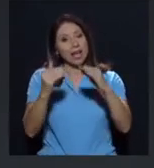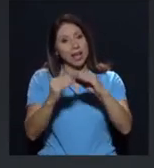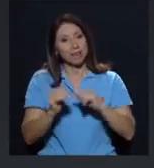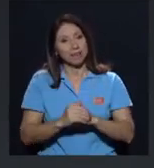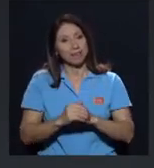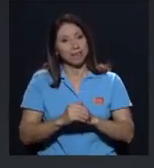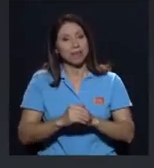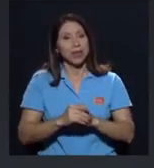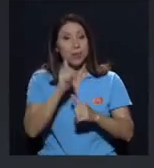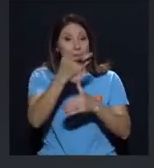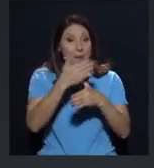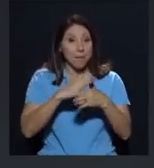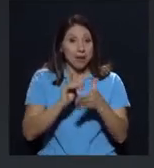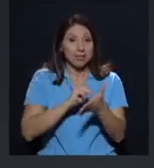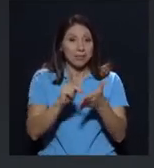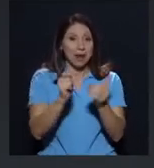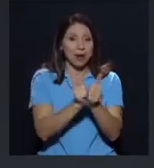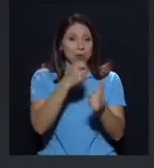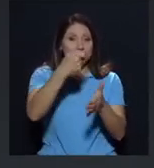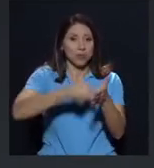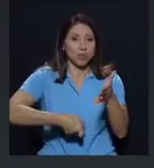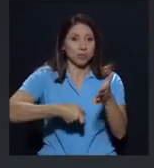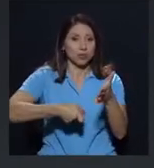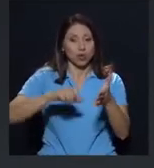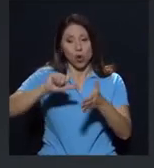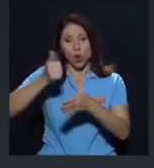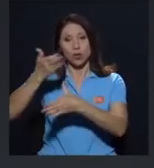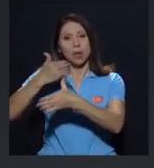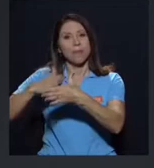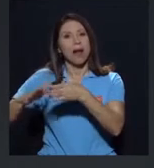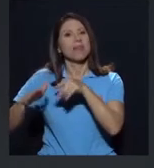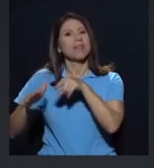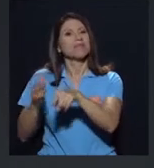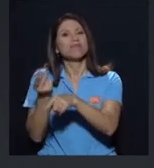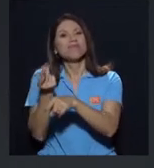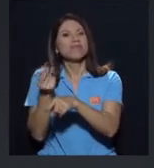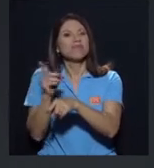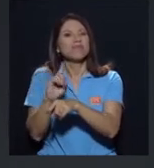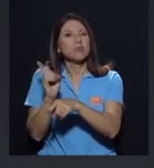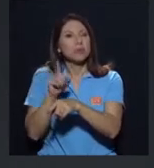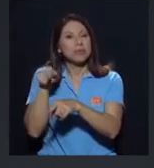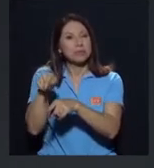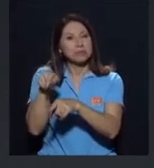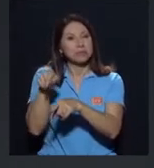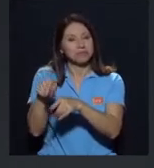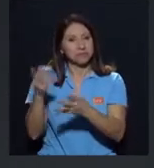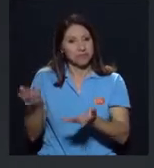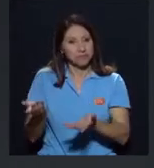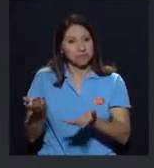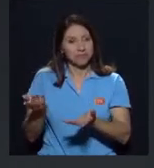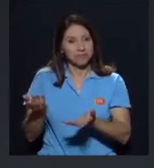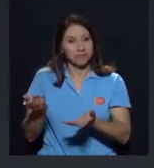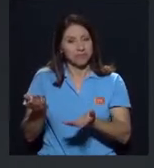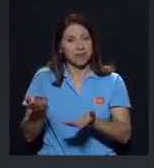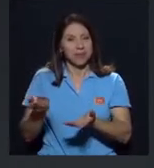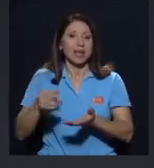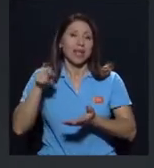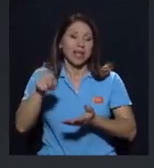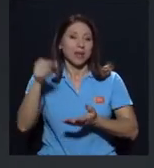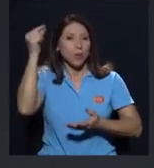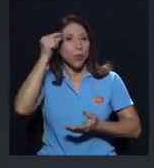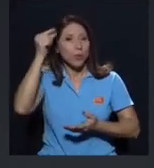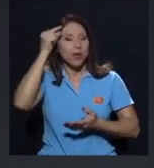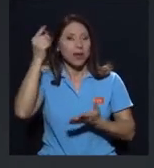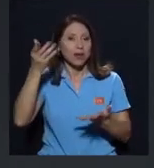el resto de lo que él de lo que el gobierno de la república y sus otras